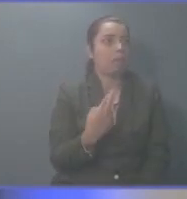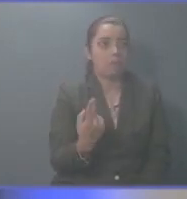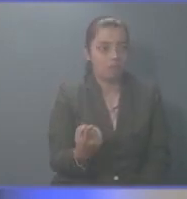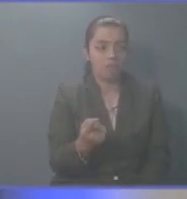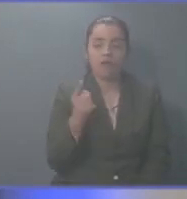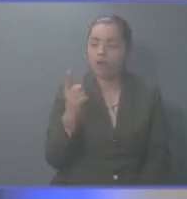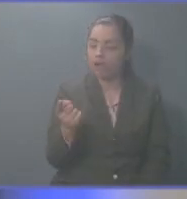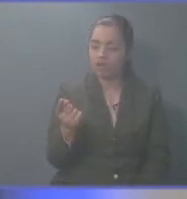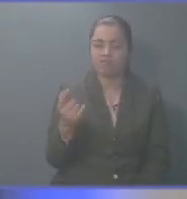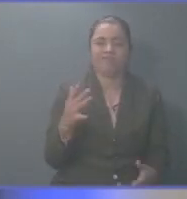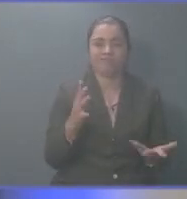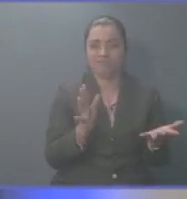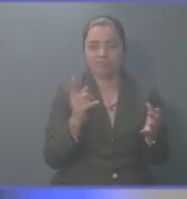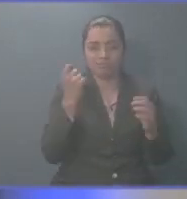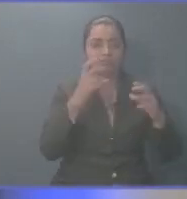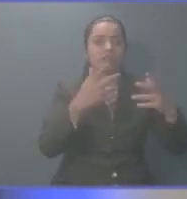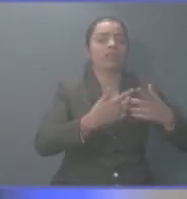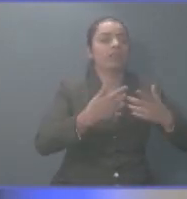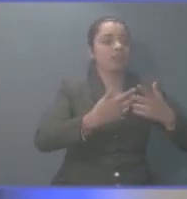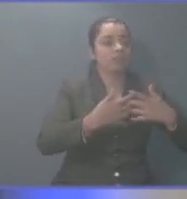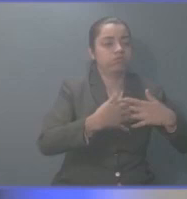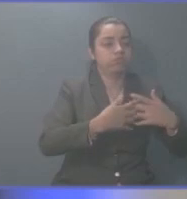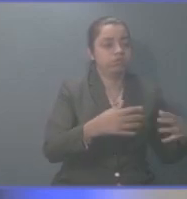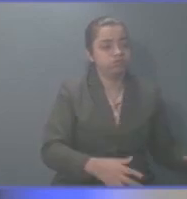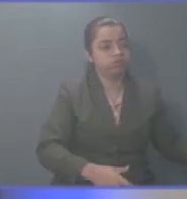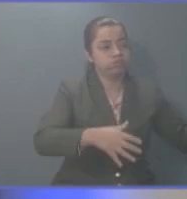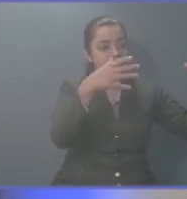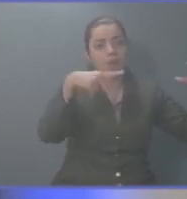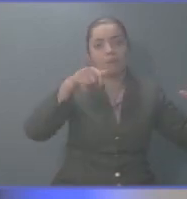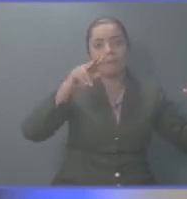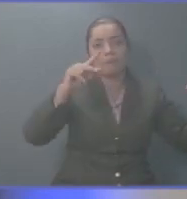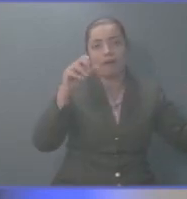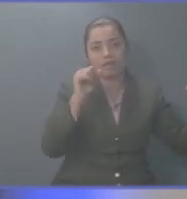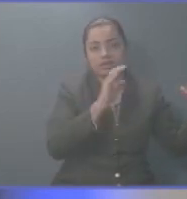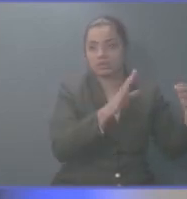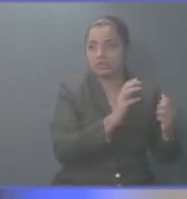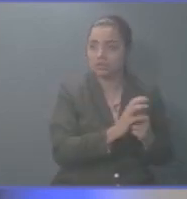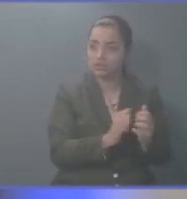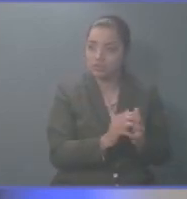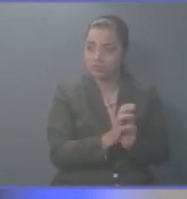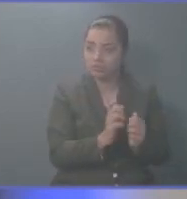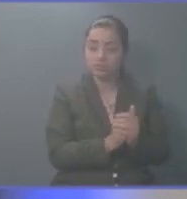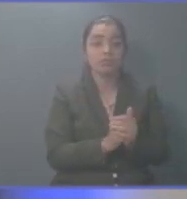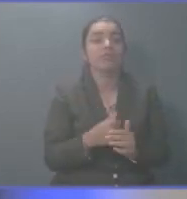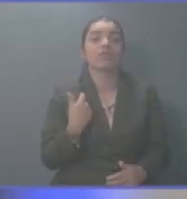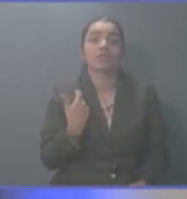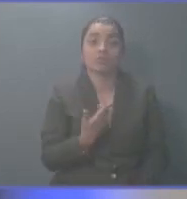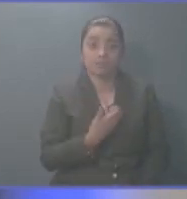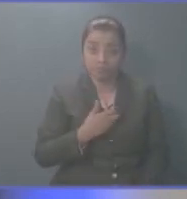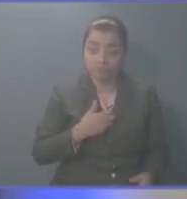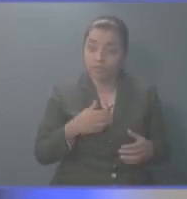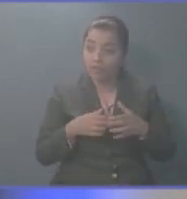en su interpelación que la planta potabilizadora Las Pavas está en problemas. Nosotros, como miembros de la Comisión de Obras